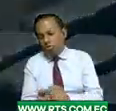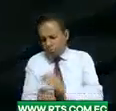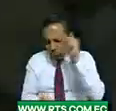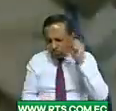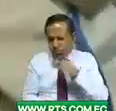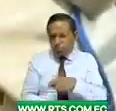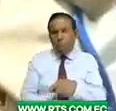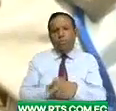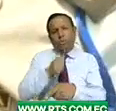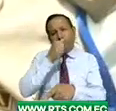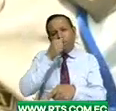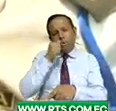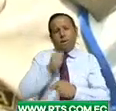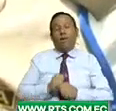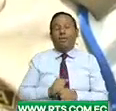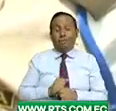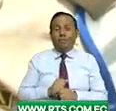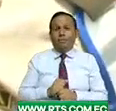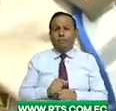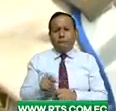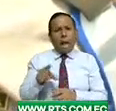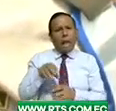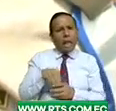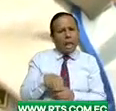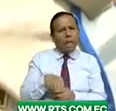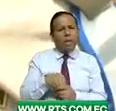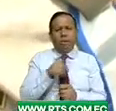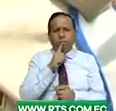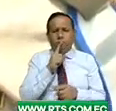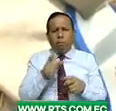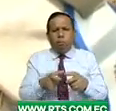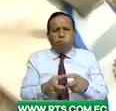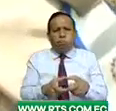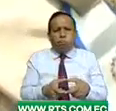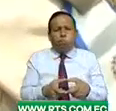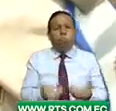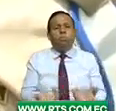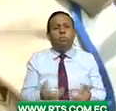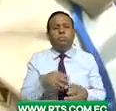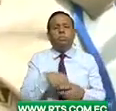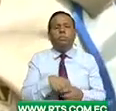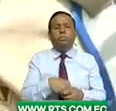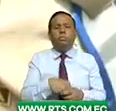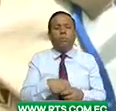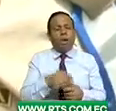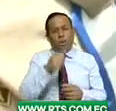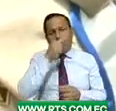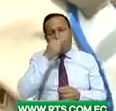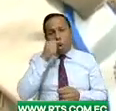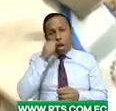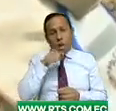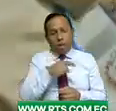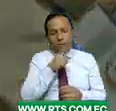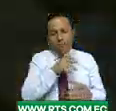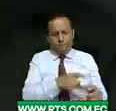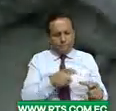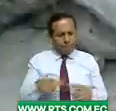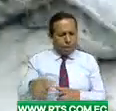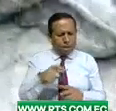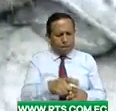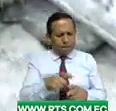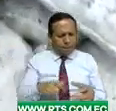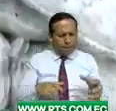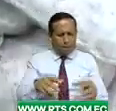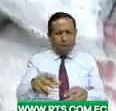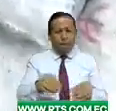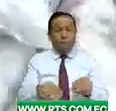Dentro de la carga existían unos bultos ocultos, los cuales contenían sustancias sujetas a fiscalización. En la revisión, los